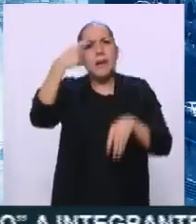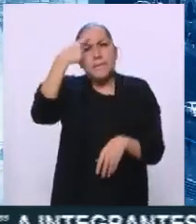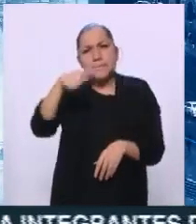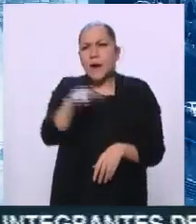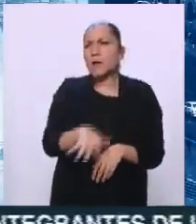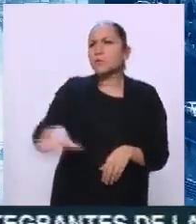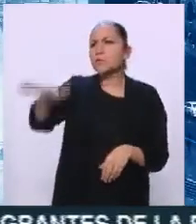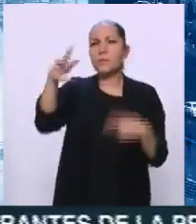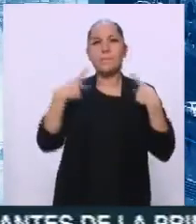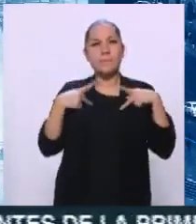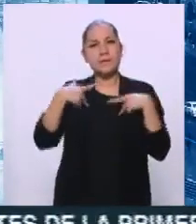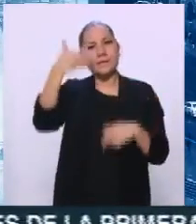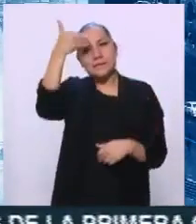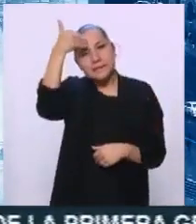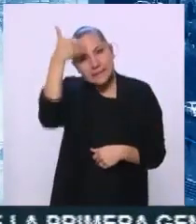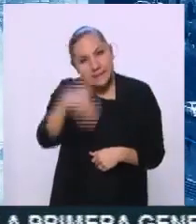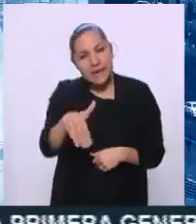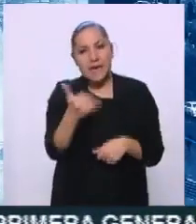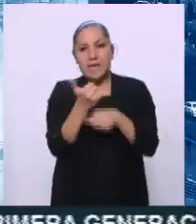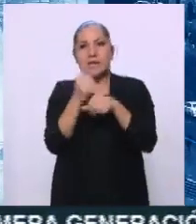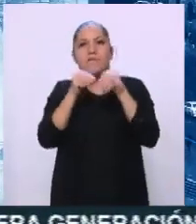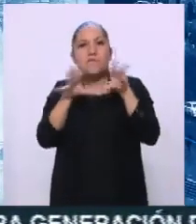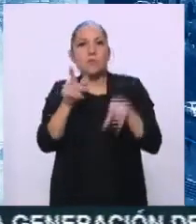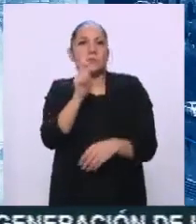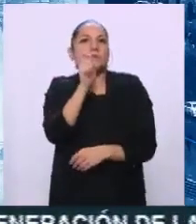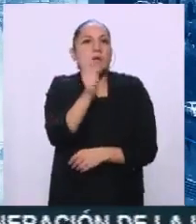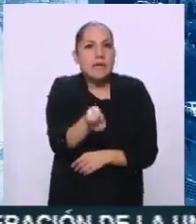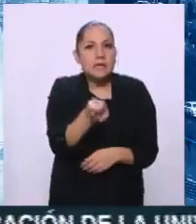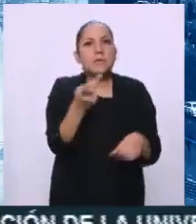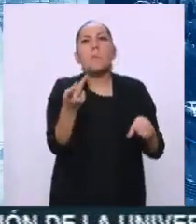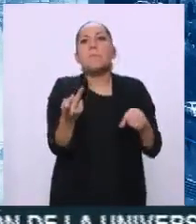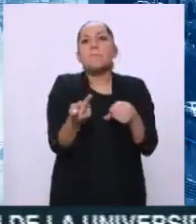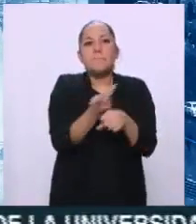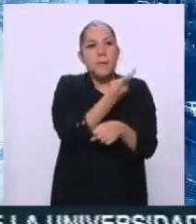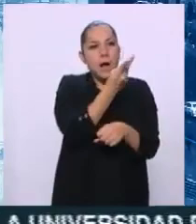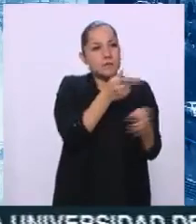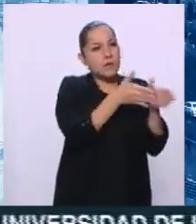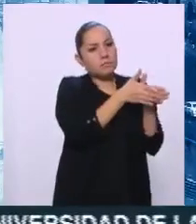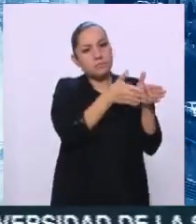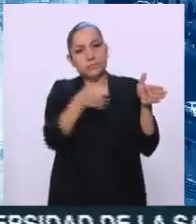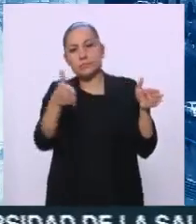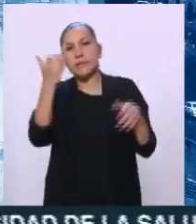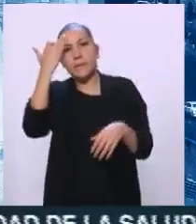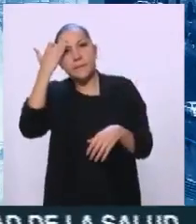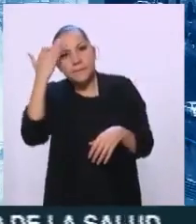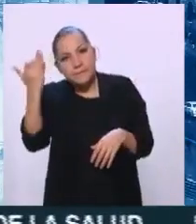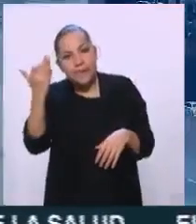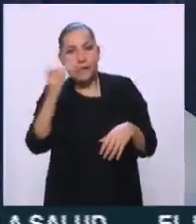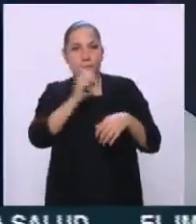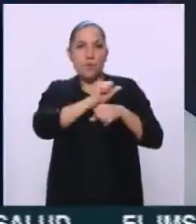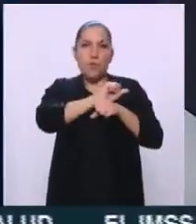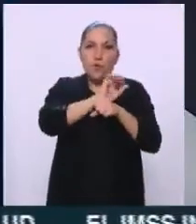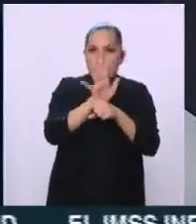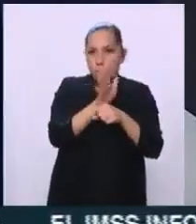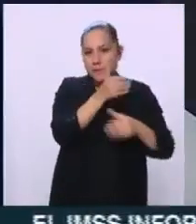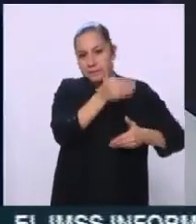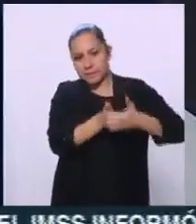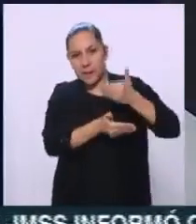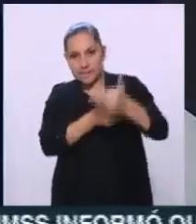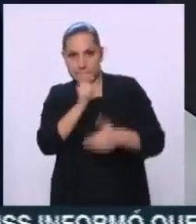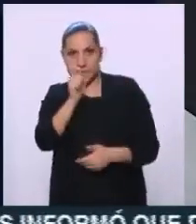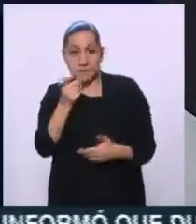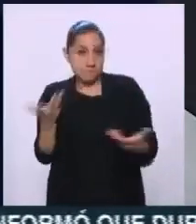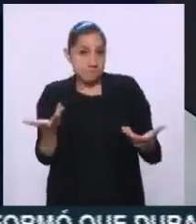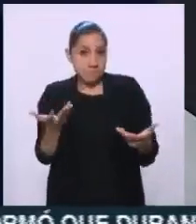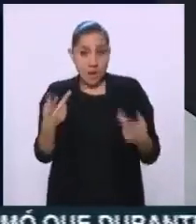desarrollo y las políticas que se han seguido respecto al COVID. Muy transparente, pero ¿tiene un riesgo esta transparencia? Pues como la democracia tiene un riesgo,